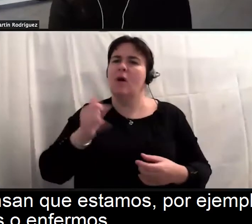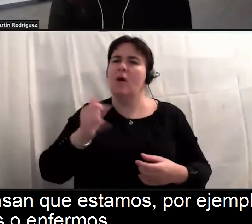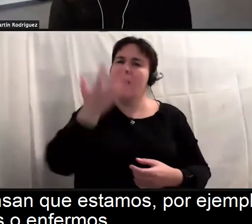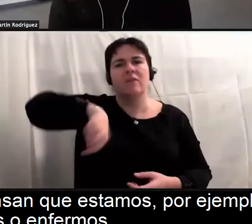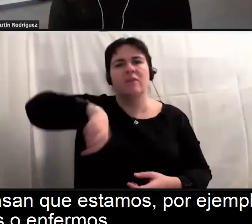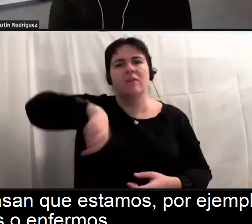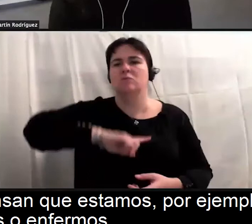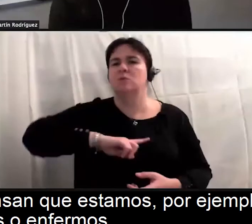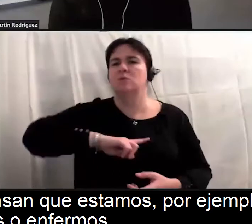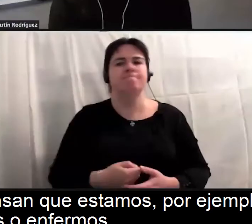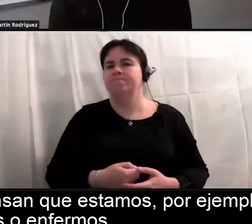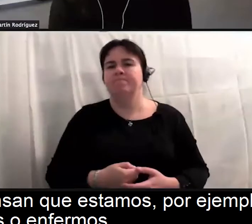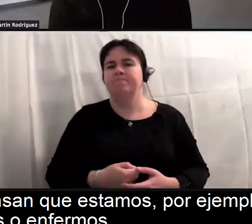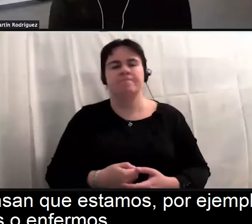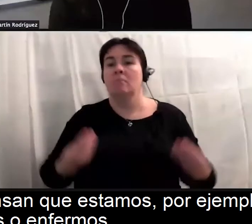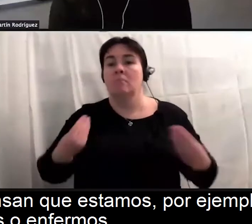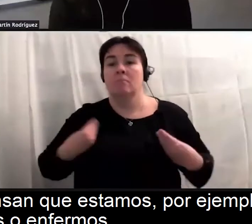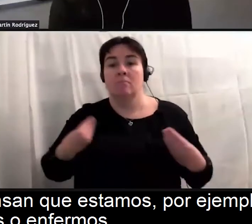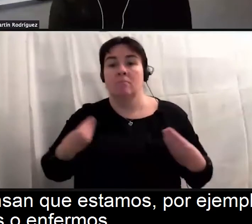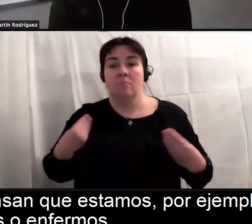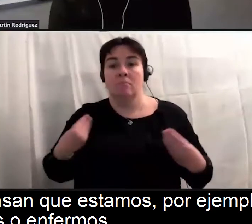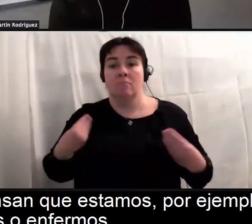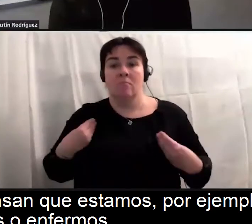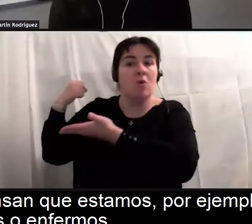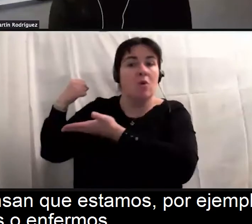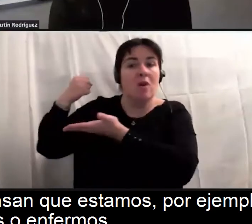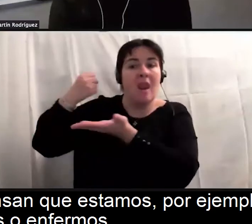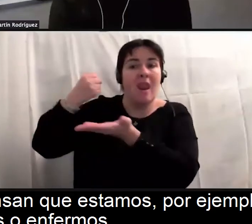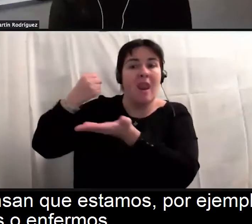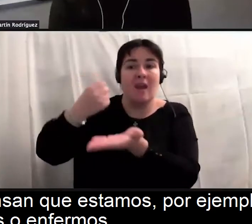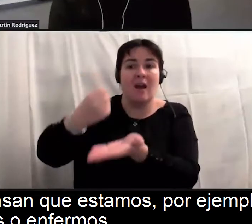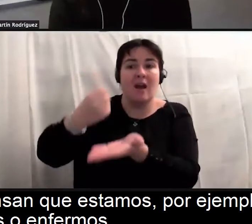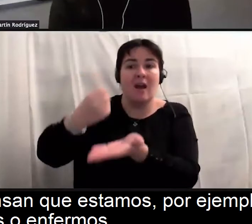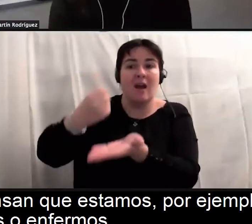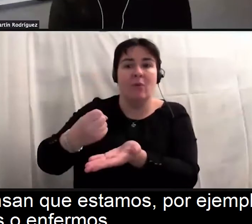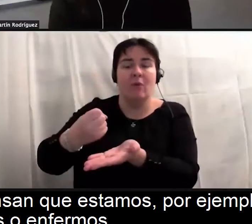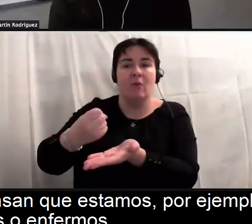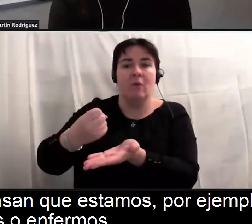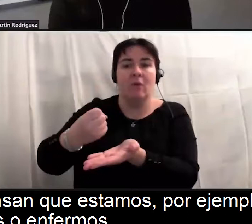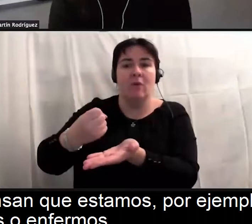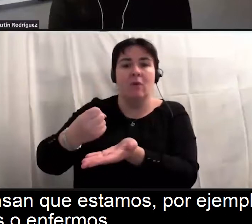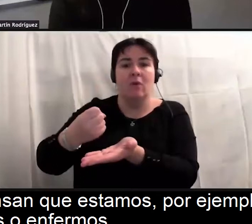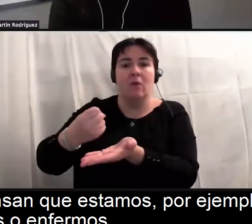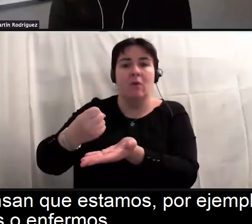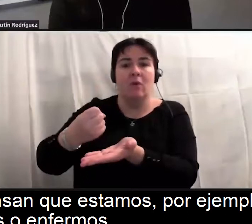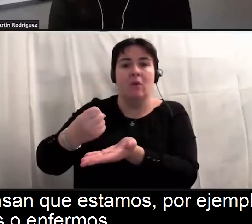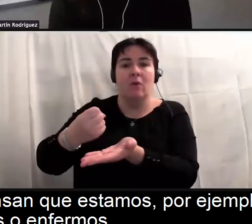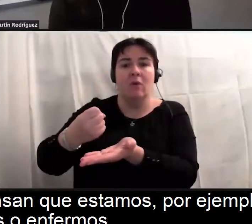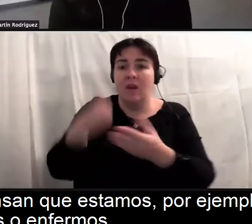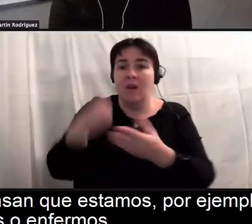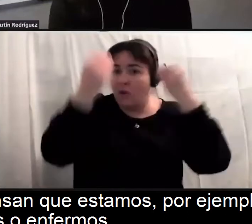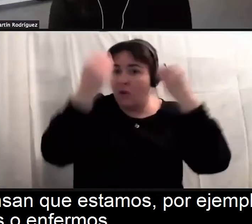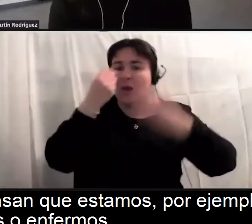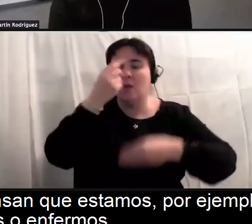legado que todos piensan que estamos, por ejemplo, incompletos o rotos,